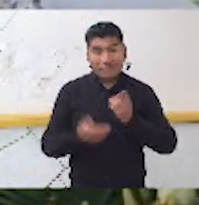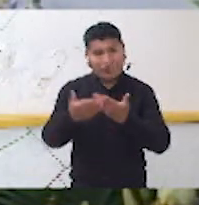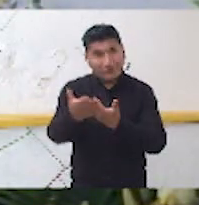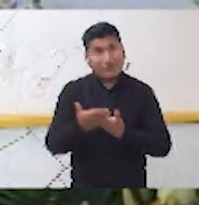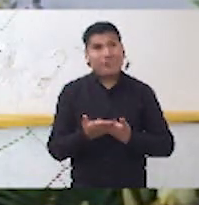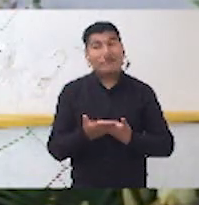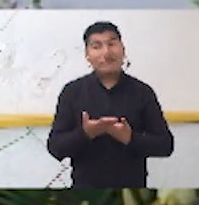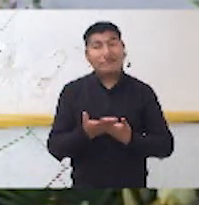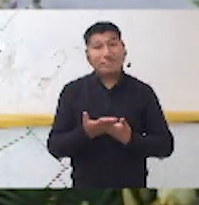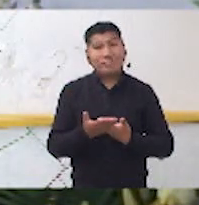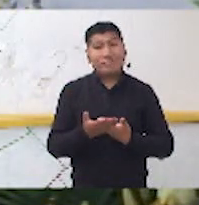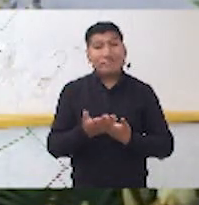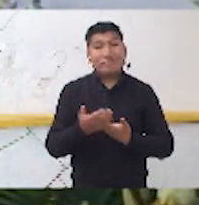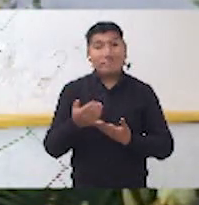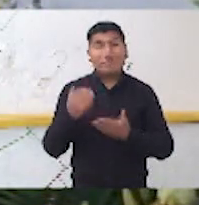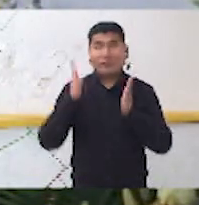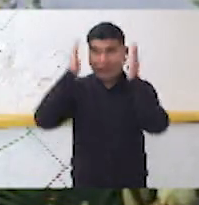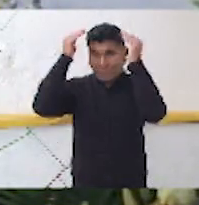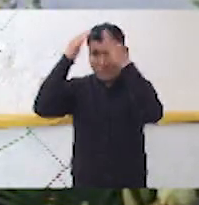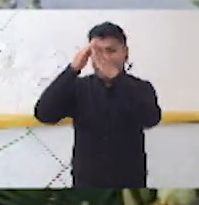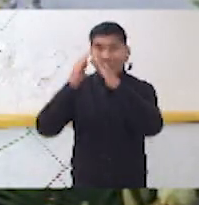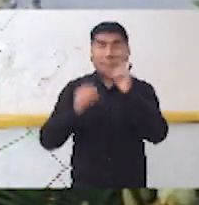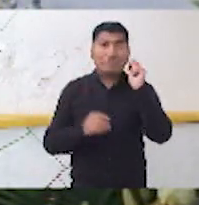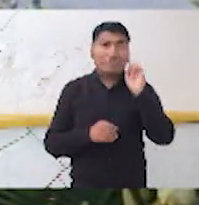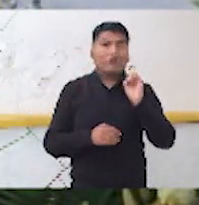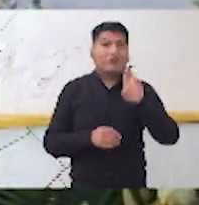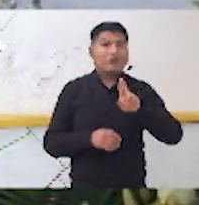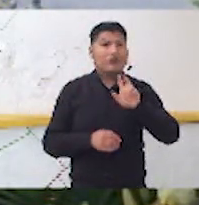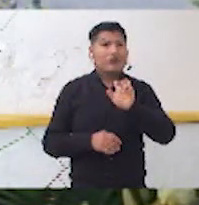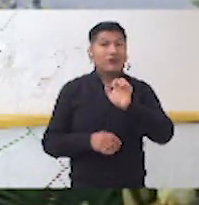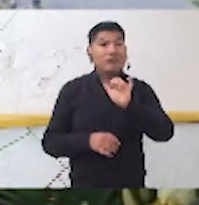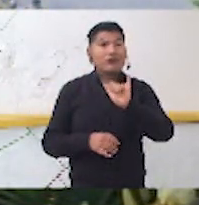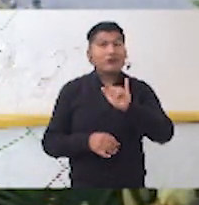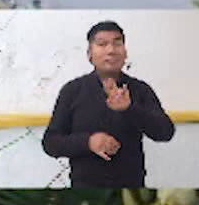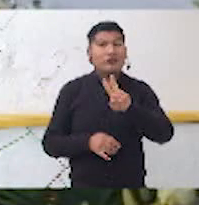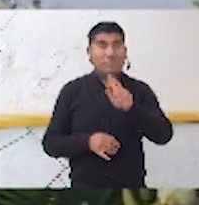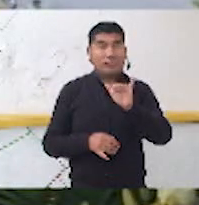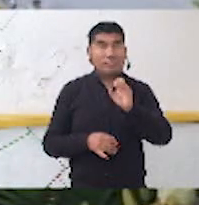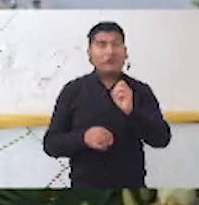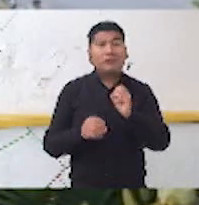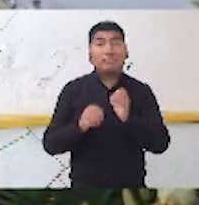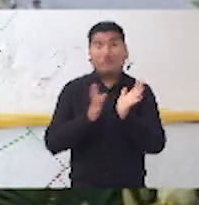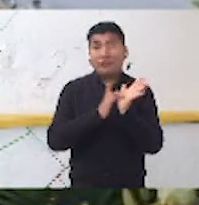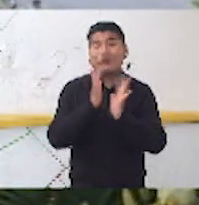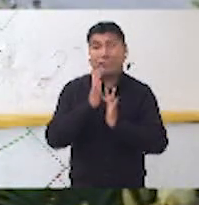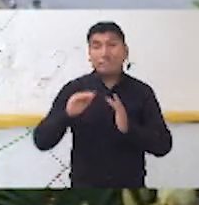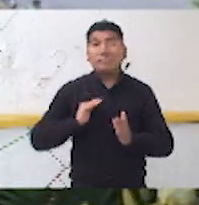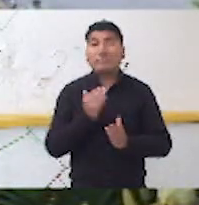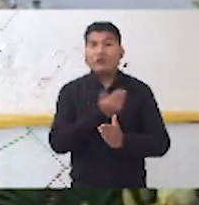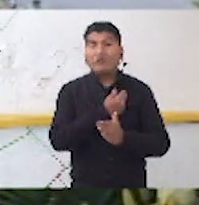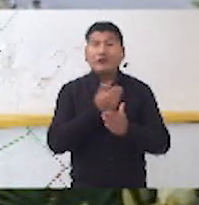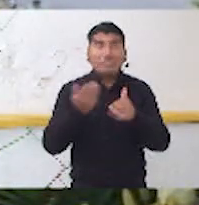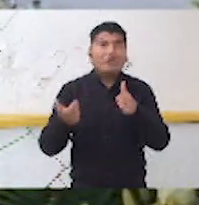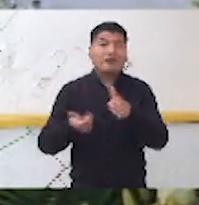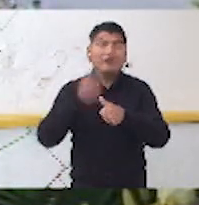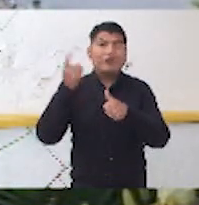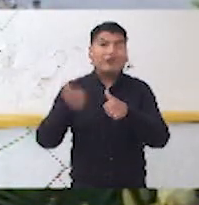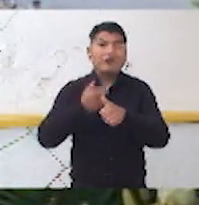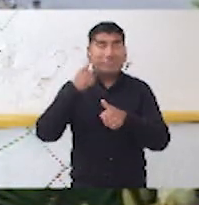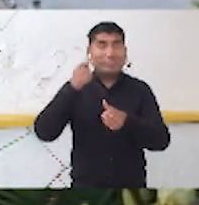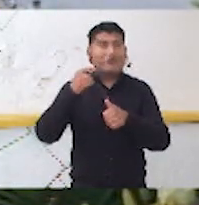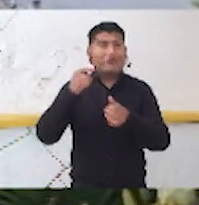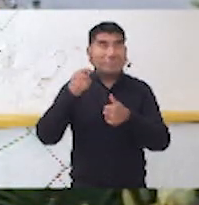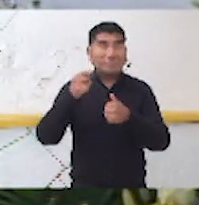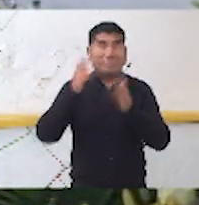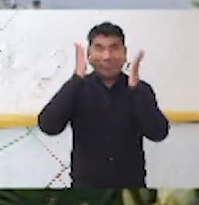Bienvenido, señor Cardenal, señor Toribio. Bienvenido, Jesús, nuestro primer obispo titular de esta